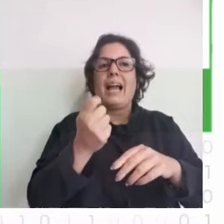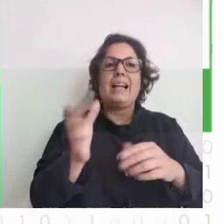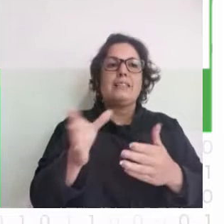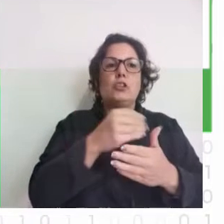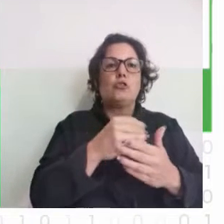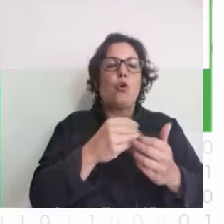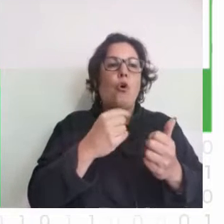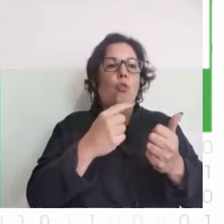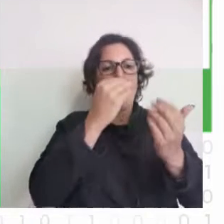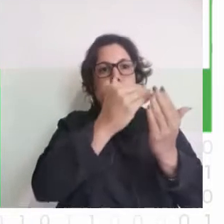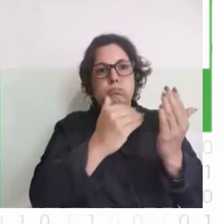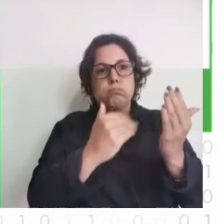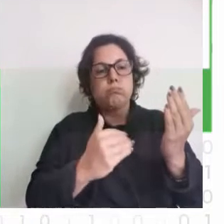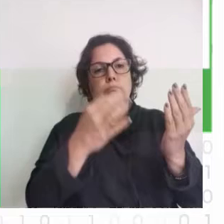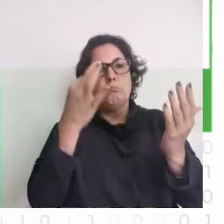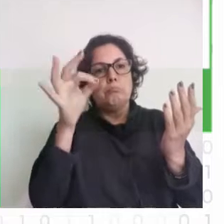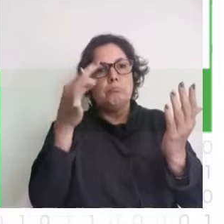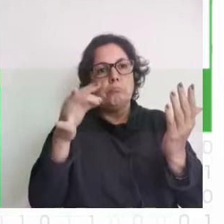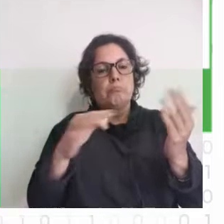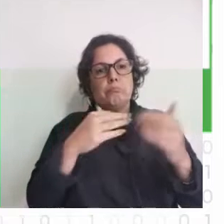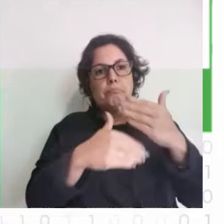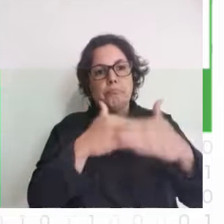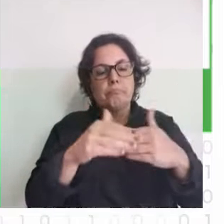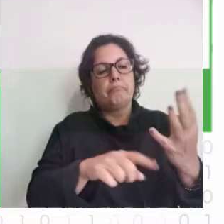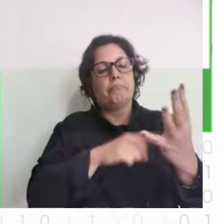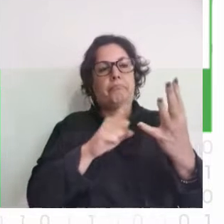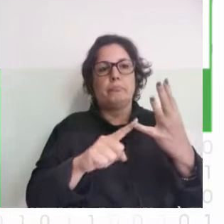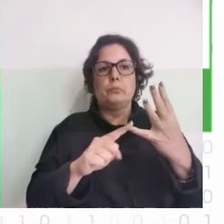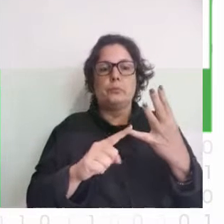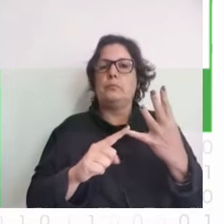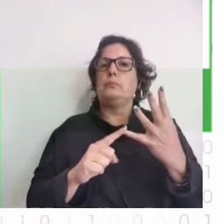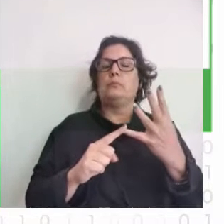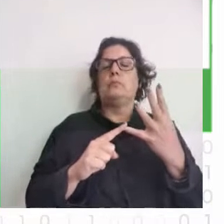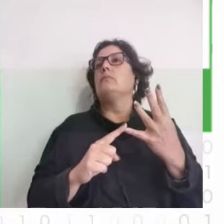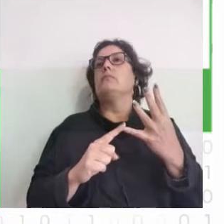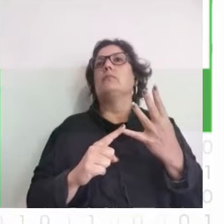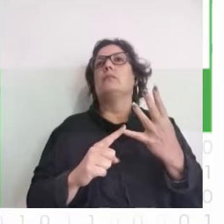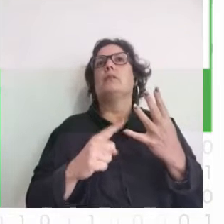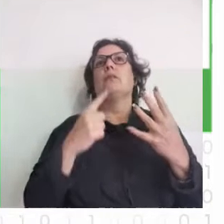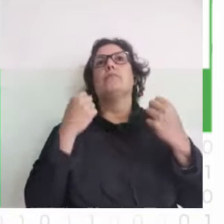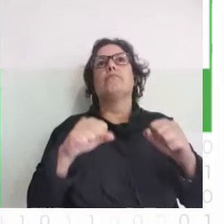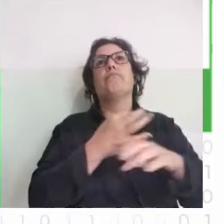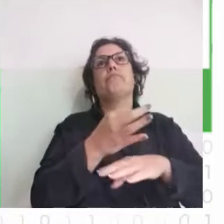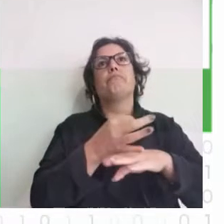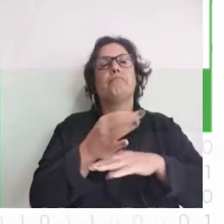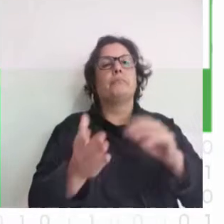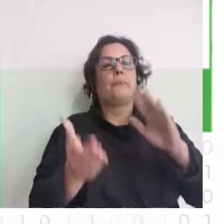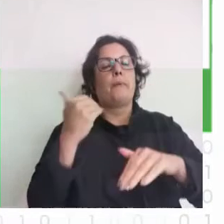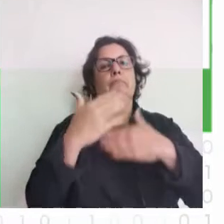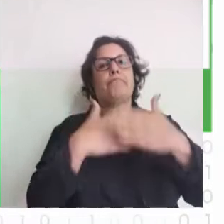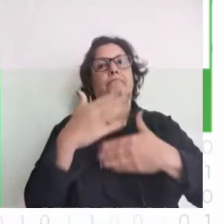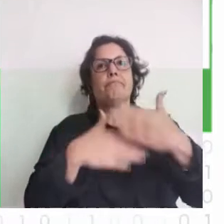las prácticas estaban como desarrolladas, y luego un clúster 4 en cuanto a las prácticas ya estaban más desarrolladas